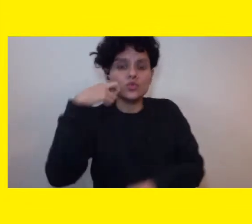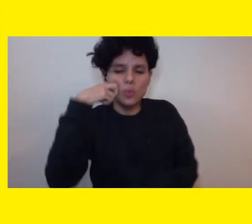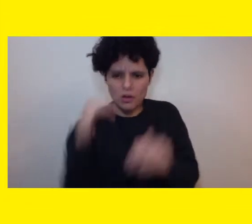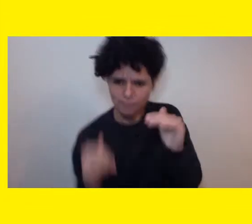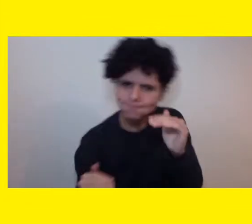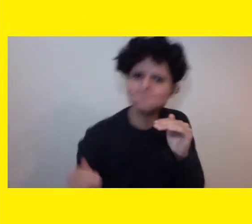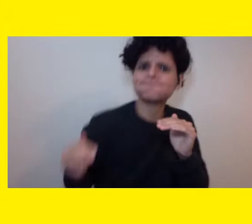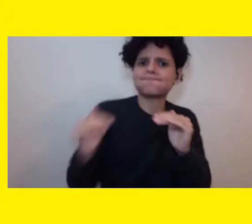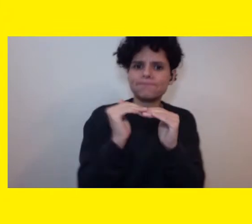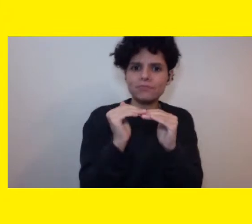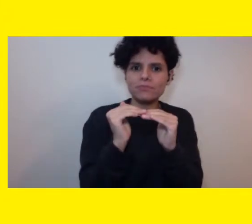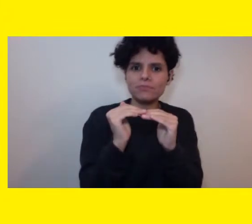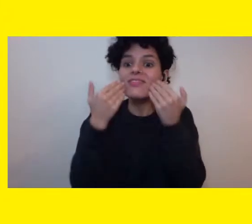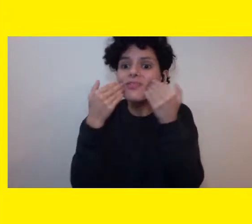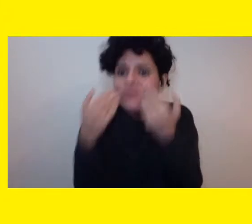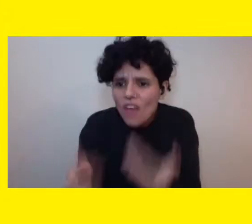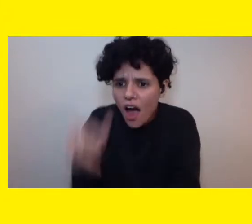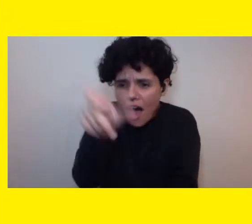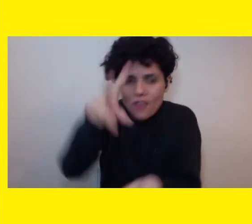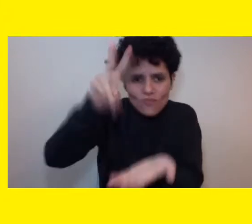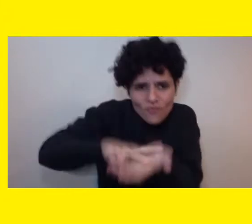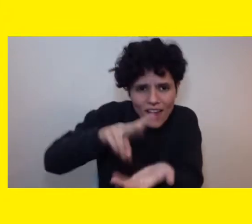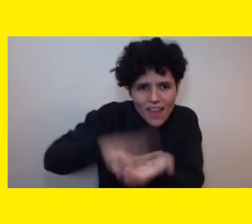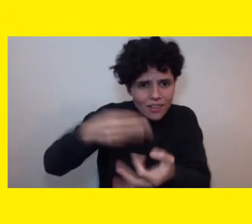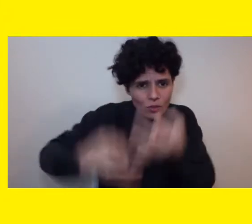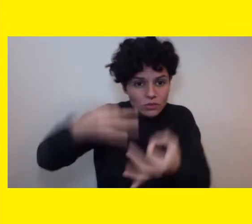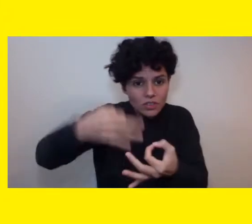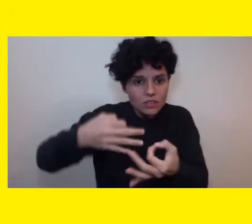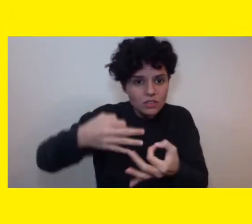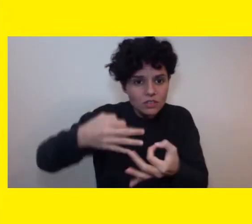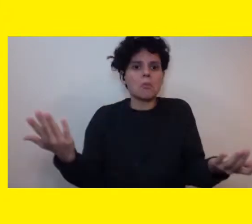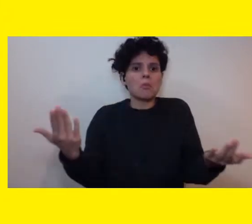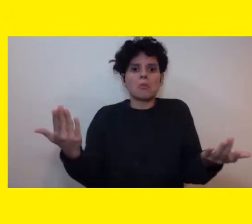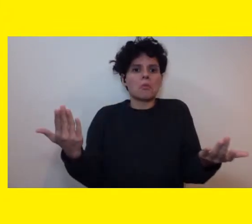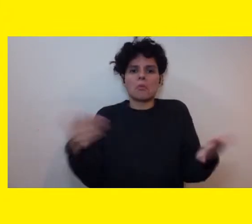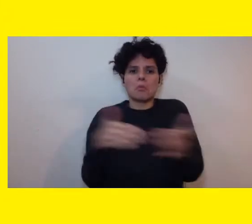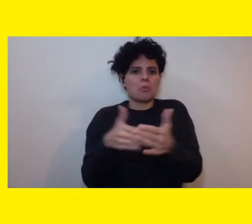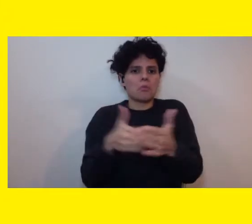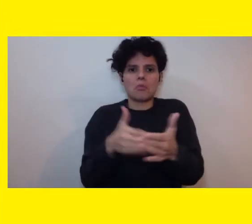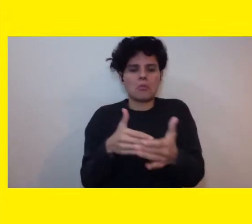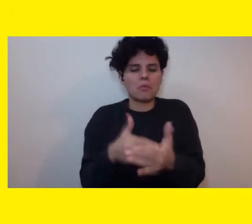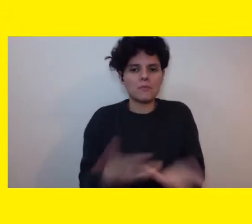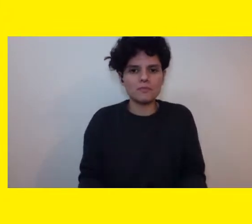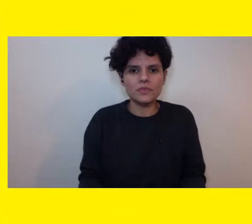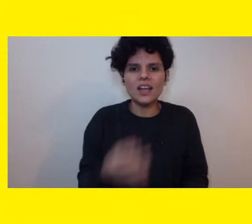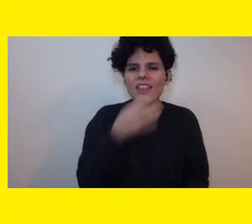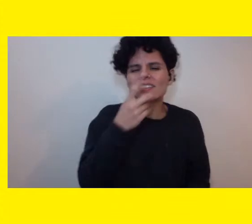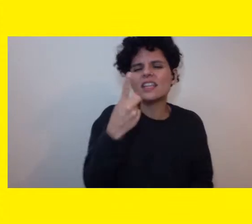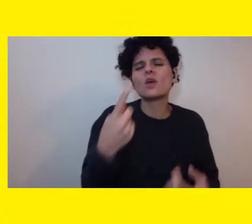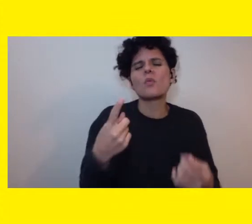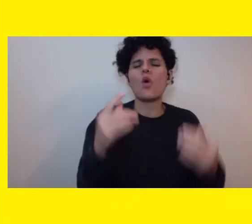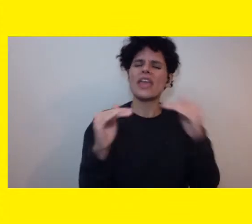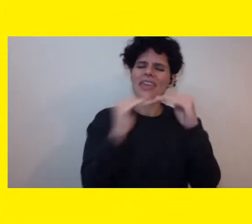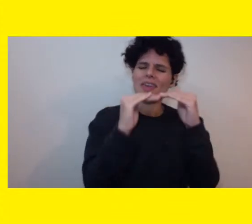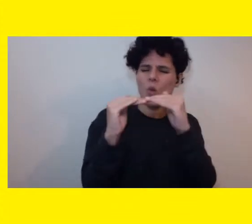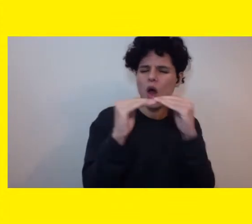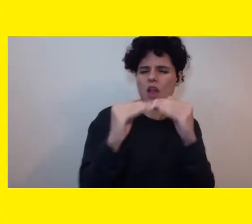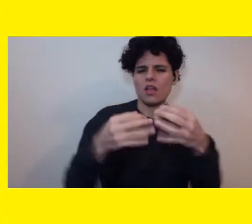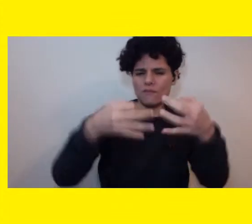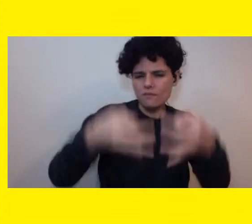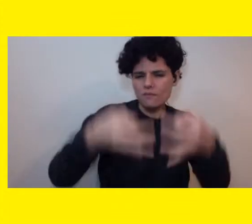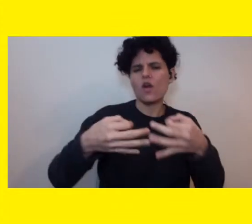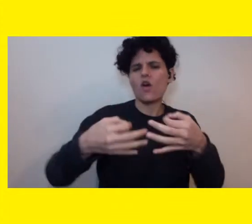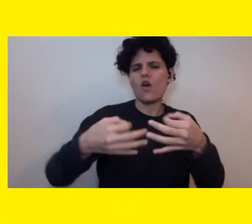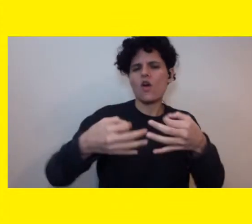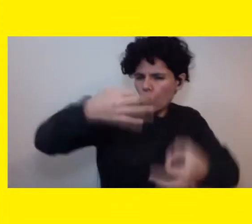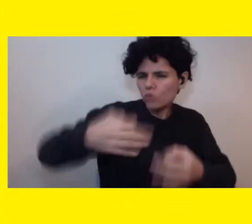Y ahí, quizás para no extenderme mucho más, decir que esta igualdad formal de la justicia omite que la